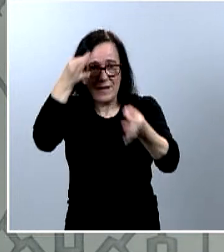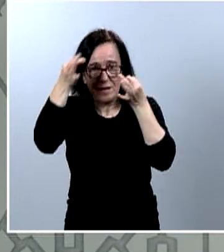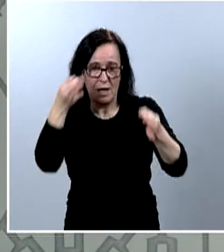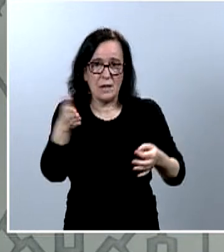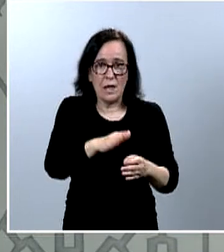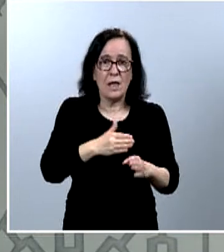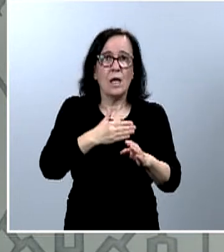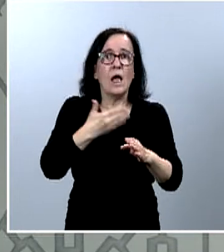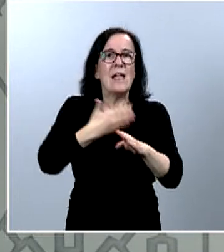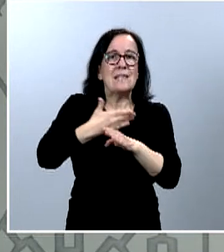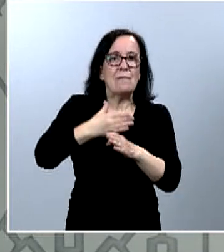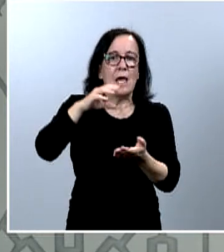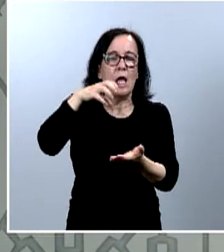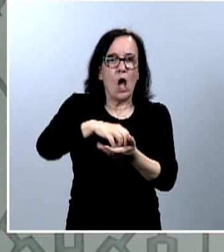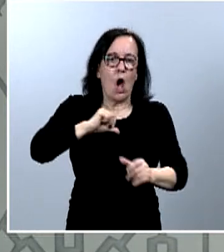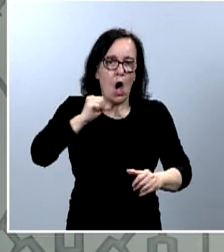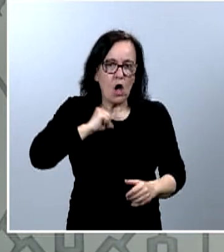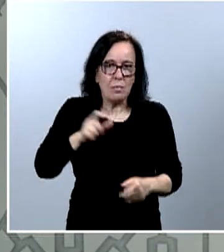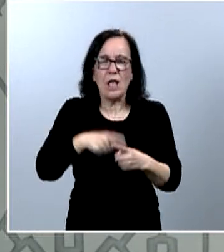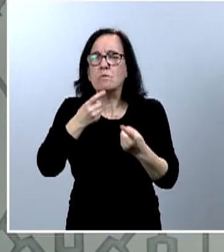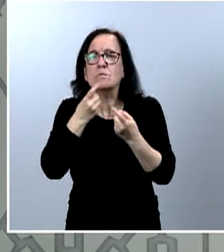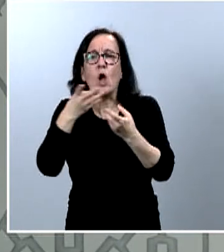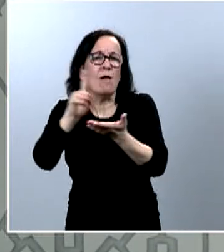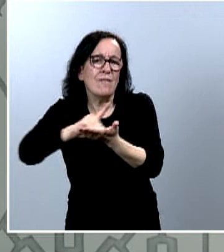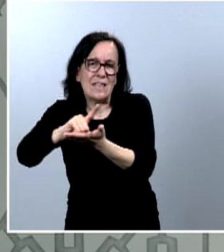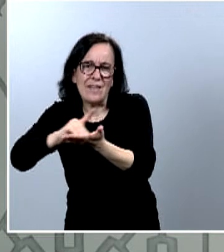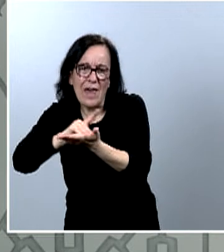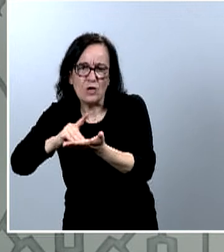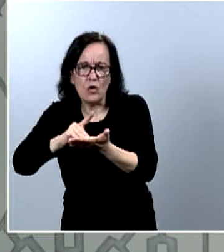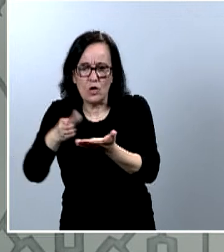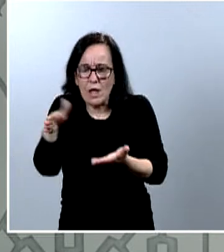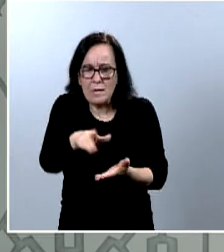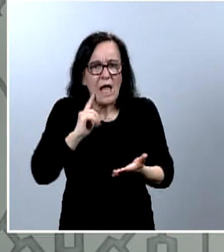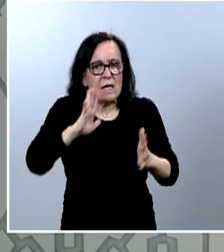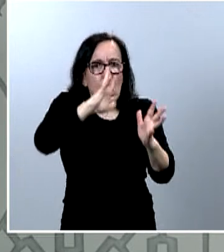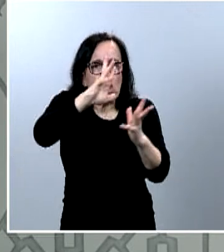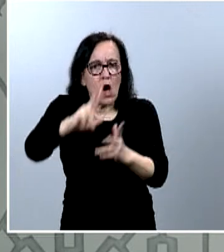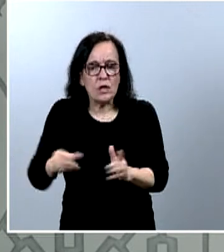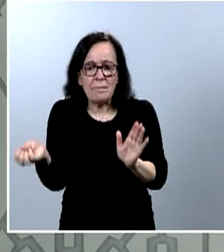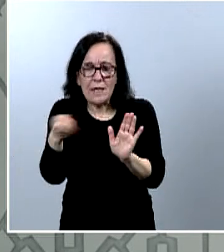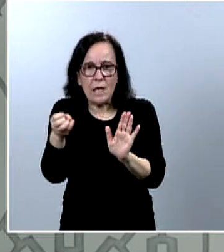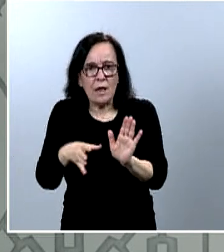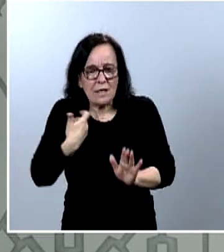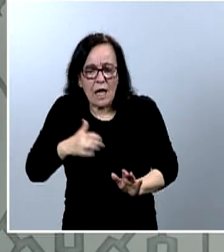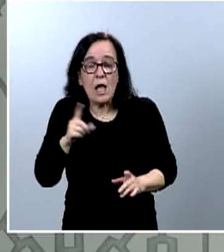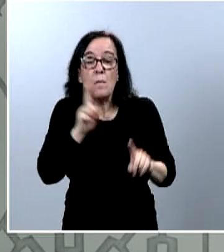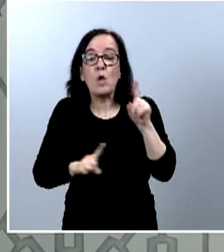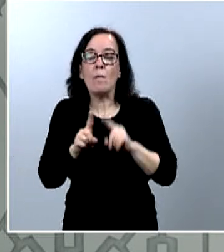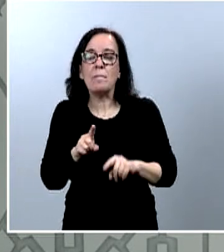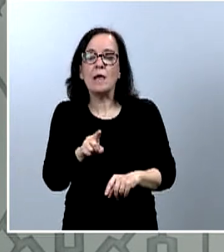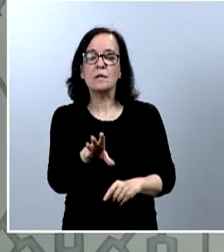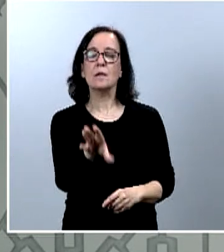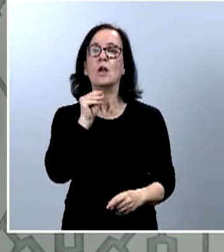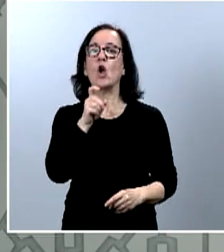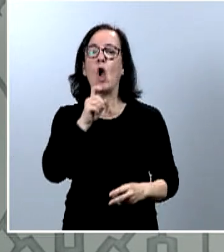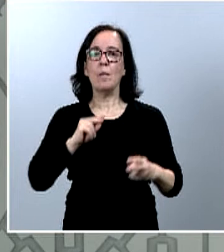hospitalario como de cualquier otra base de datos de defunciones. Están contabilizados. El problema es cómo interpretamos la información. Ahora